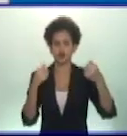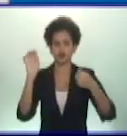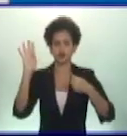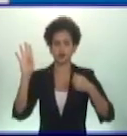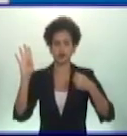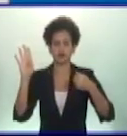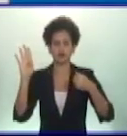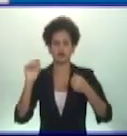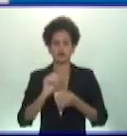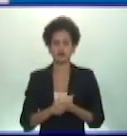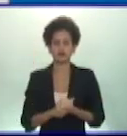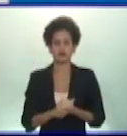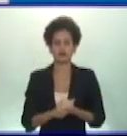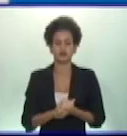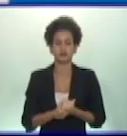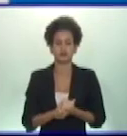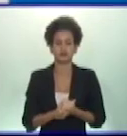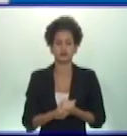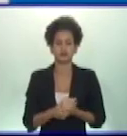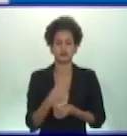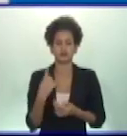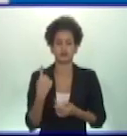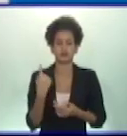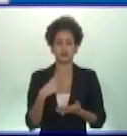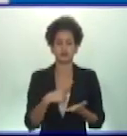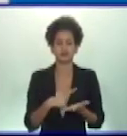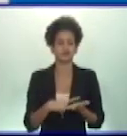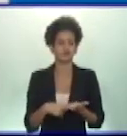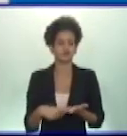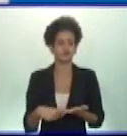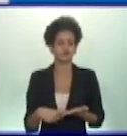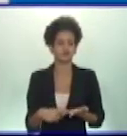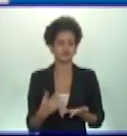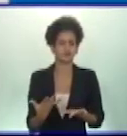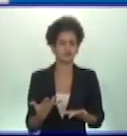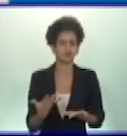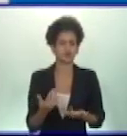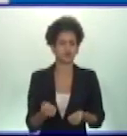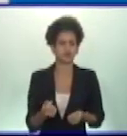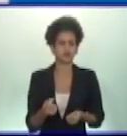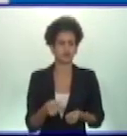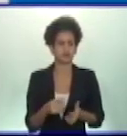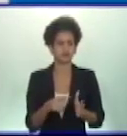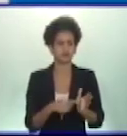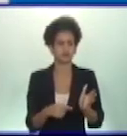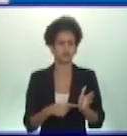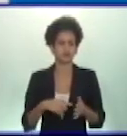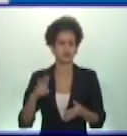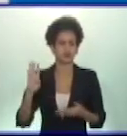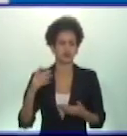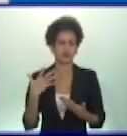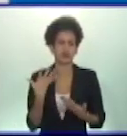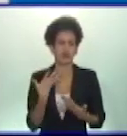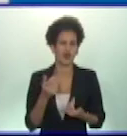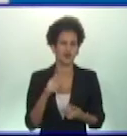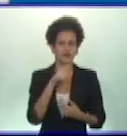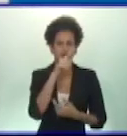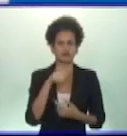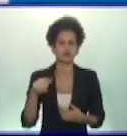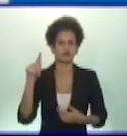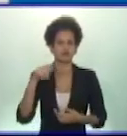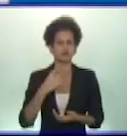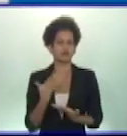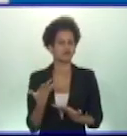primer elemento de la columna A es una semana. Vamos a ver la correspondencia con los elementos de la columna B, a ver cuál representa una semana